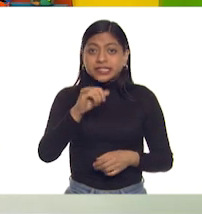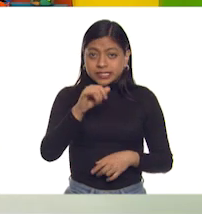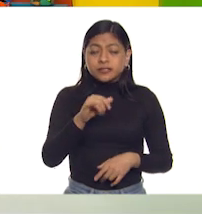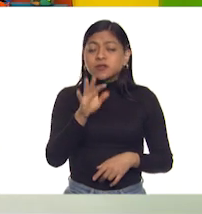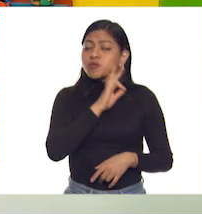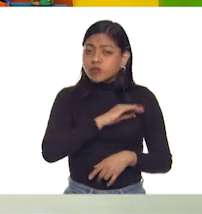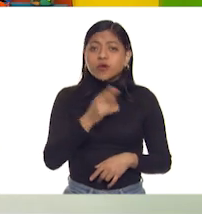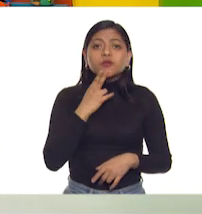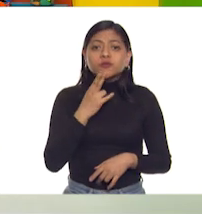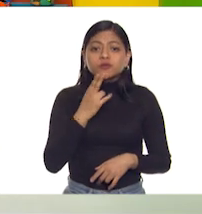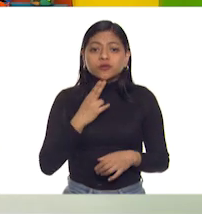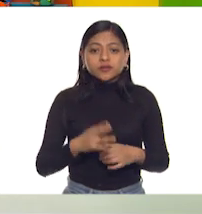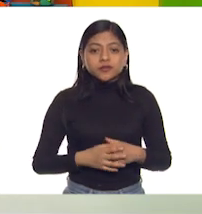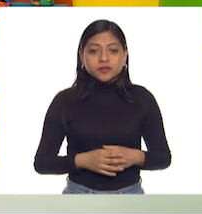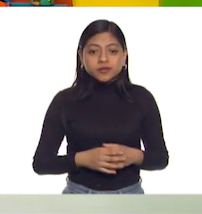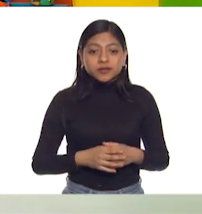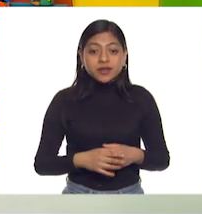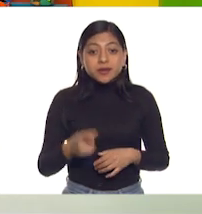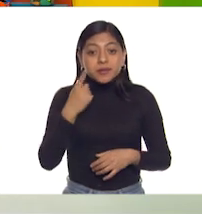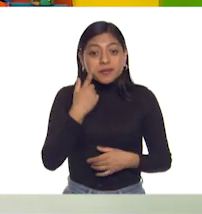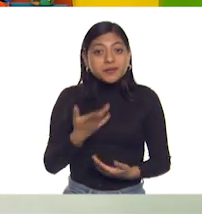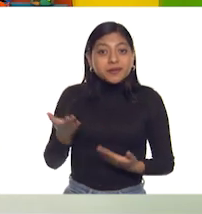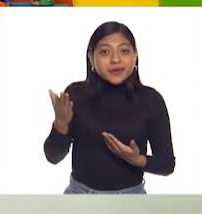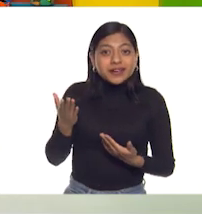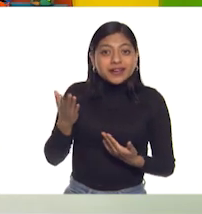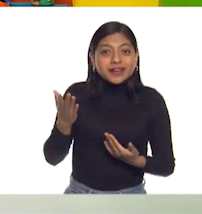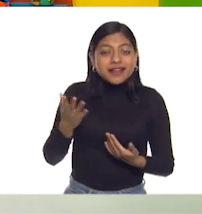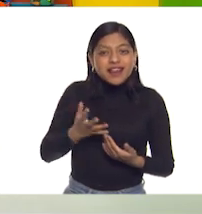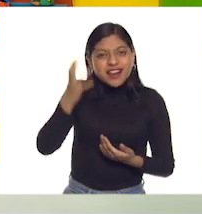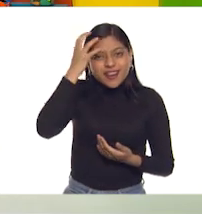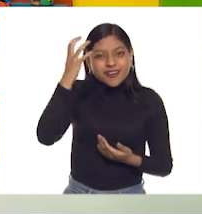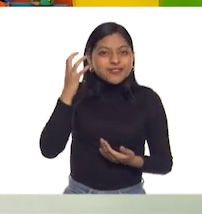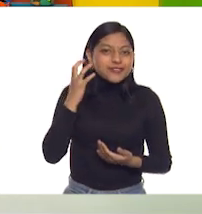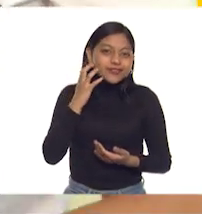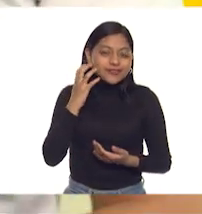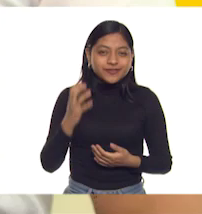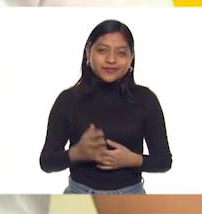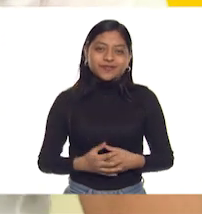muy bien! ¡Y mira! ¡Aquí hay un león!